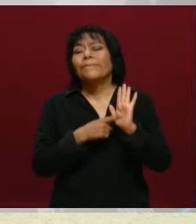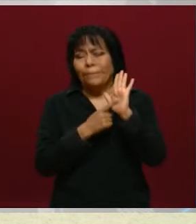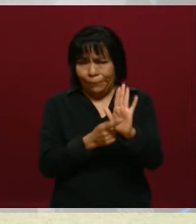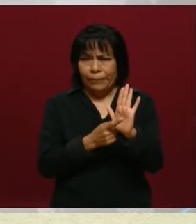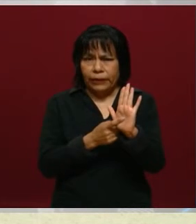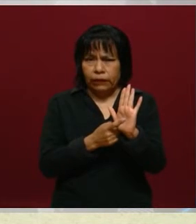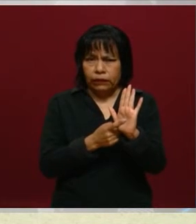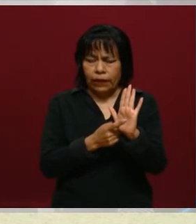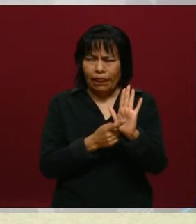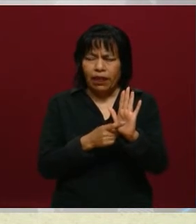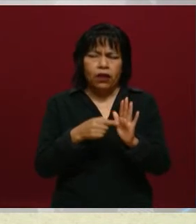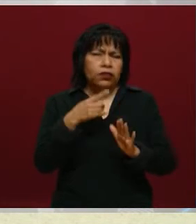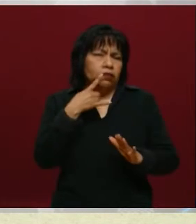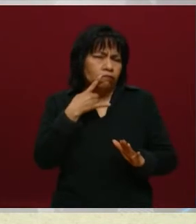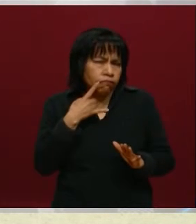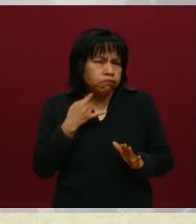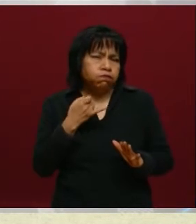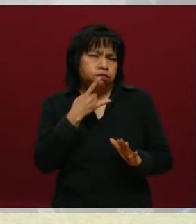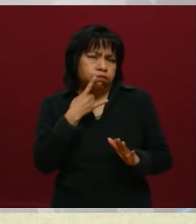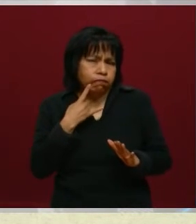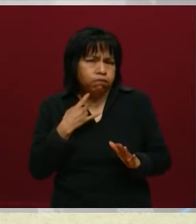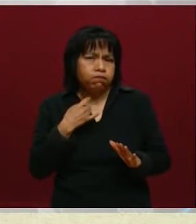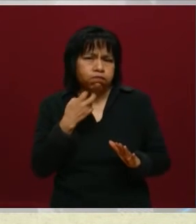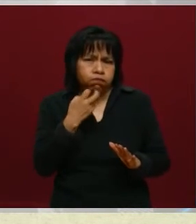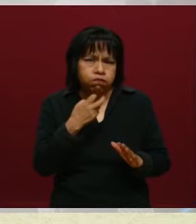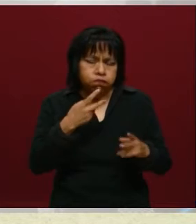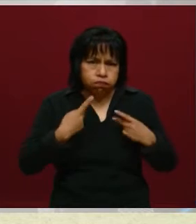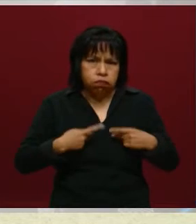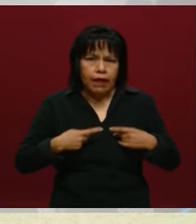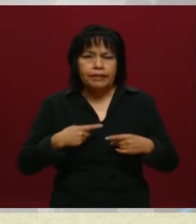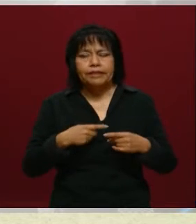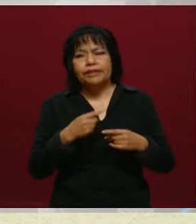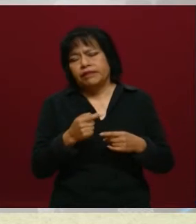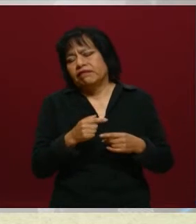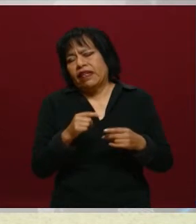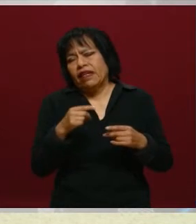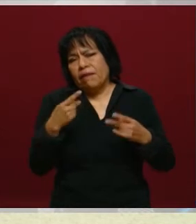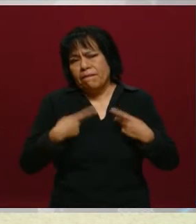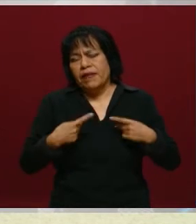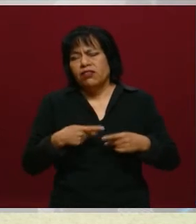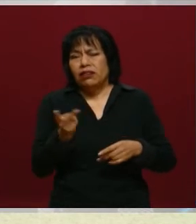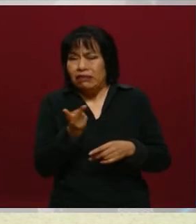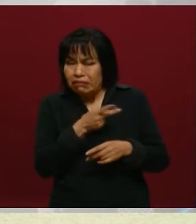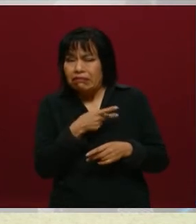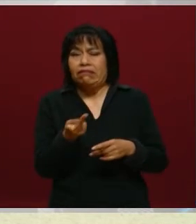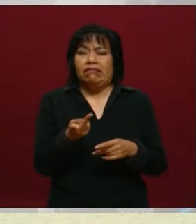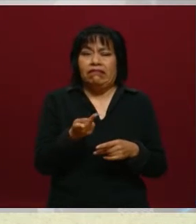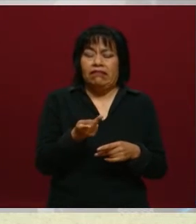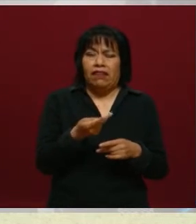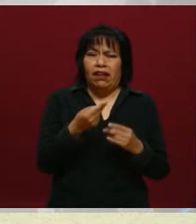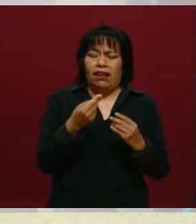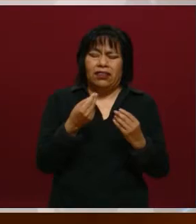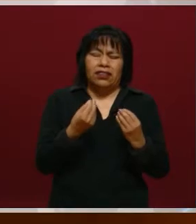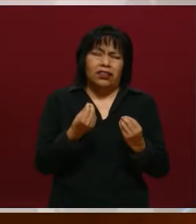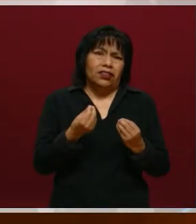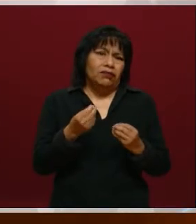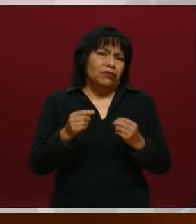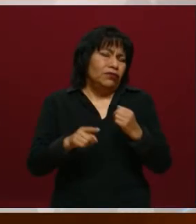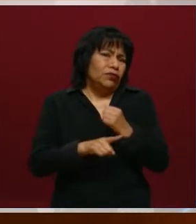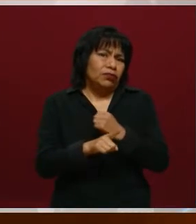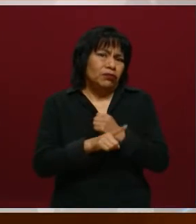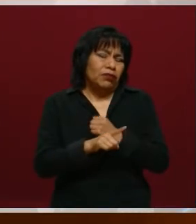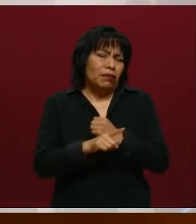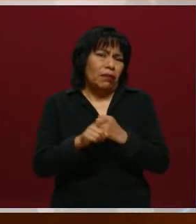la lucha que ellos hicieron historias de pobreza no historias de mucha adversidad como las